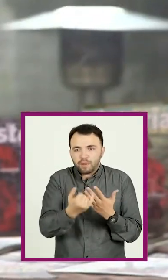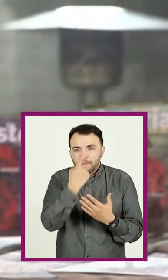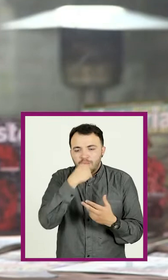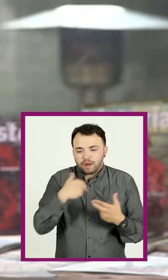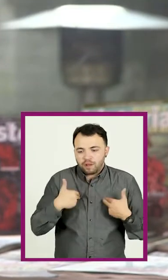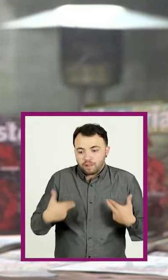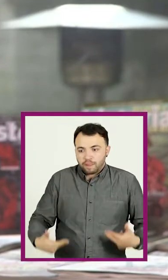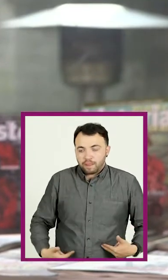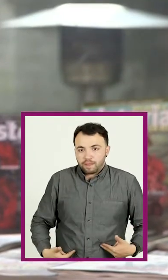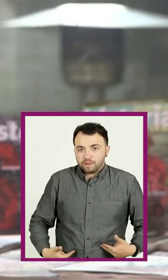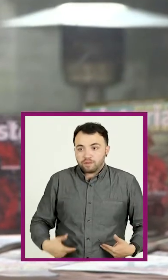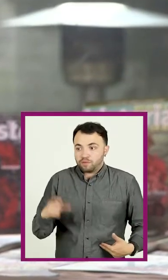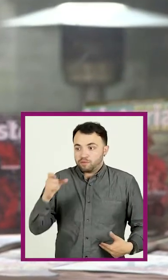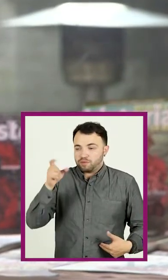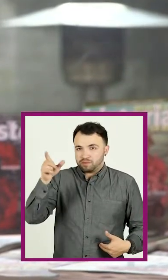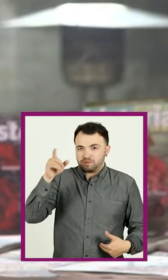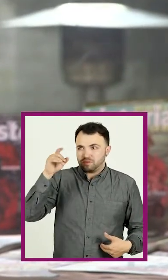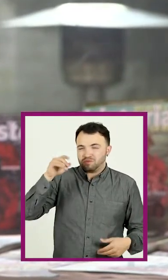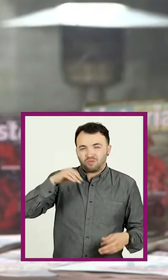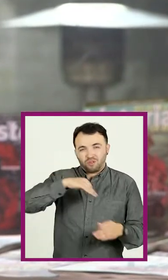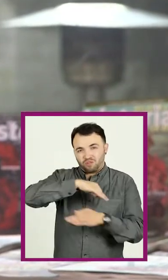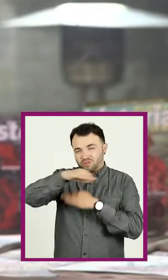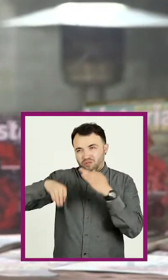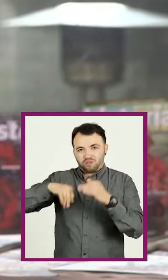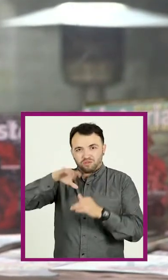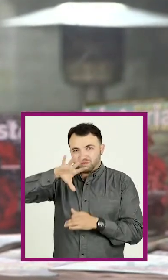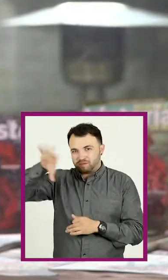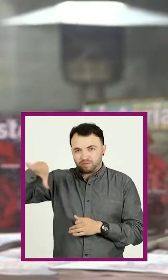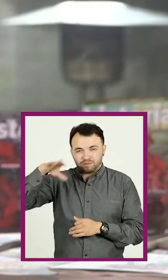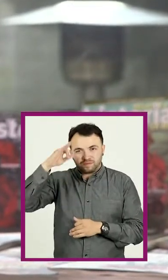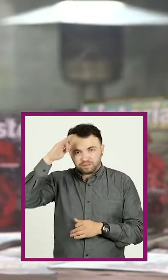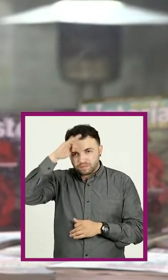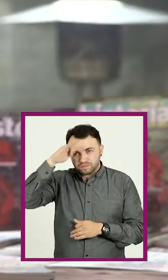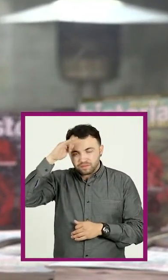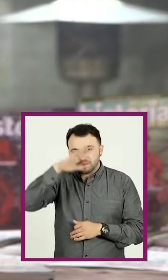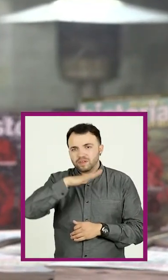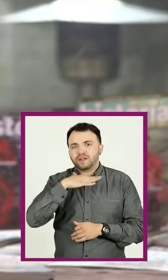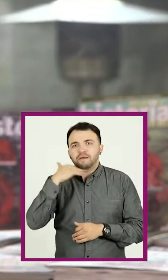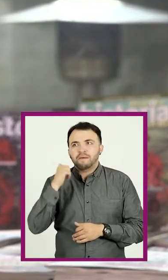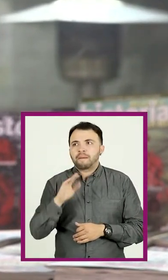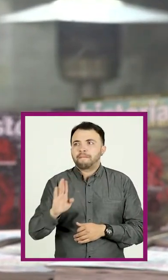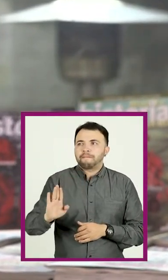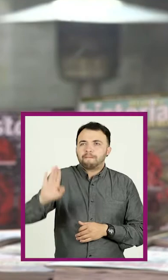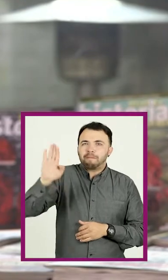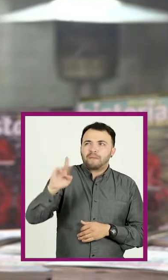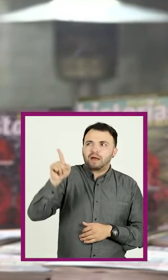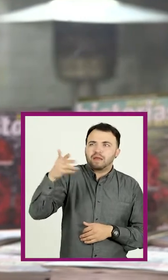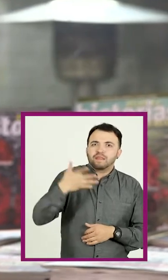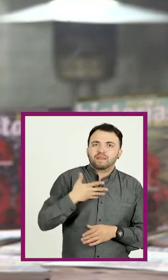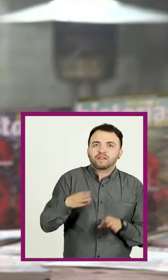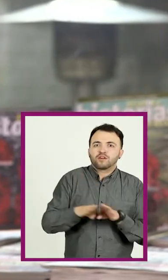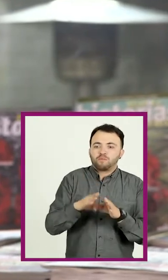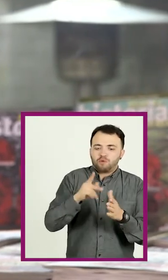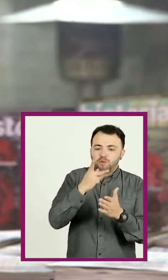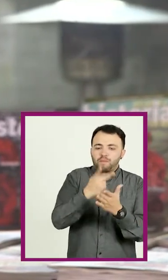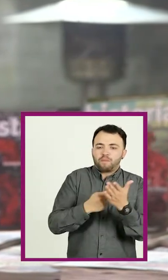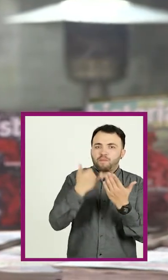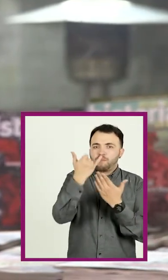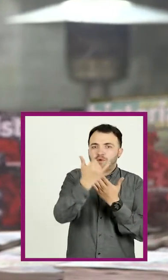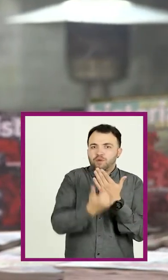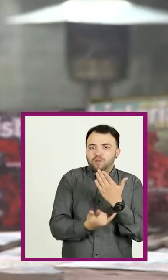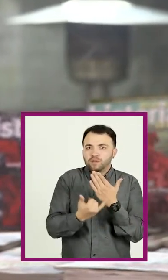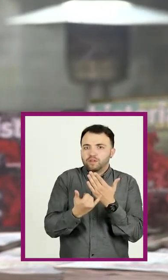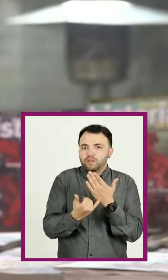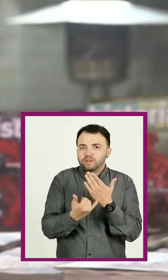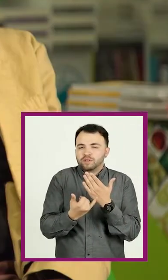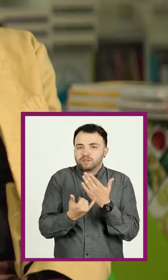filósofos alemanes dan esa impresión, que pareciera que tuvieran un proyecto filosófico